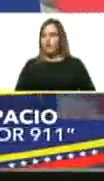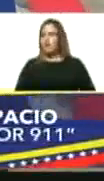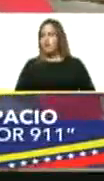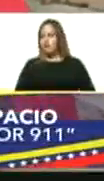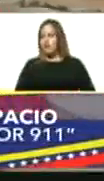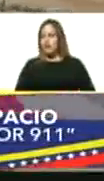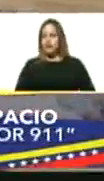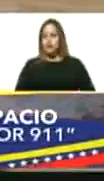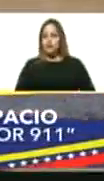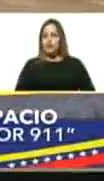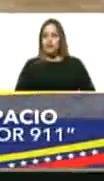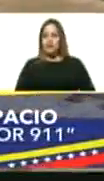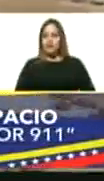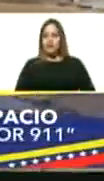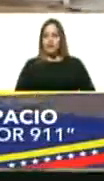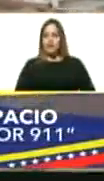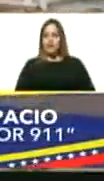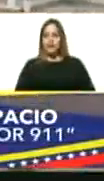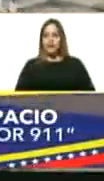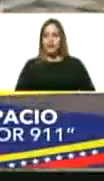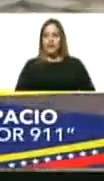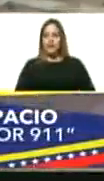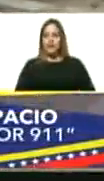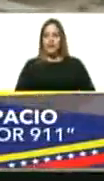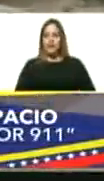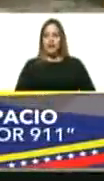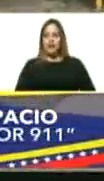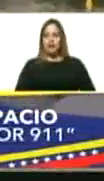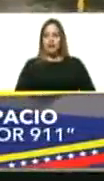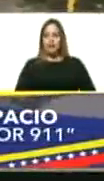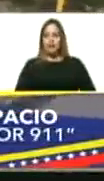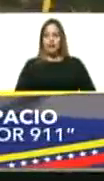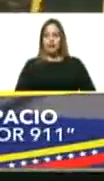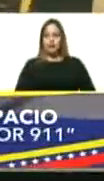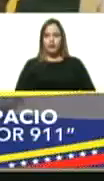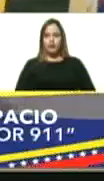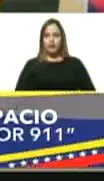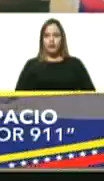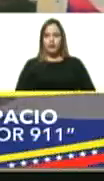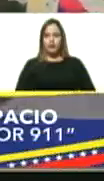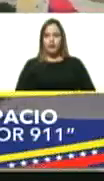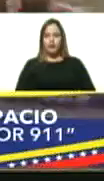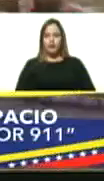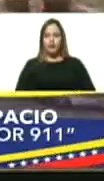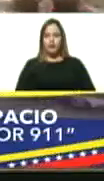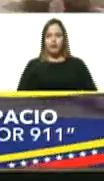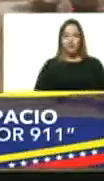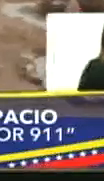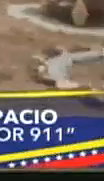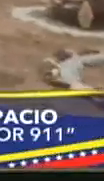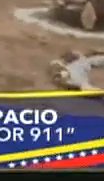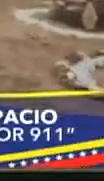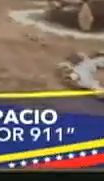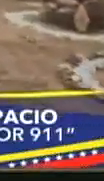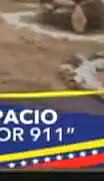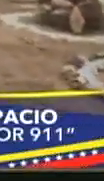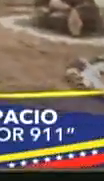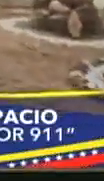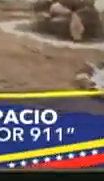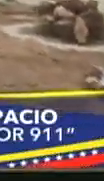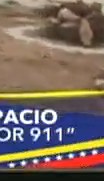que usted está haciendo realidad. Este pueblo aquí, en este municipio, García, está contento porque se ha dado respuesta. Por eso, nuestro